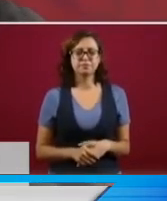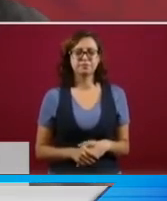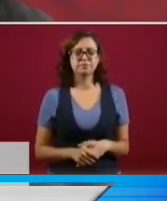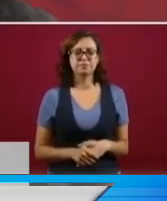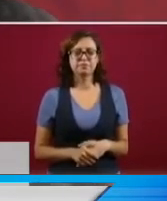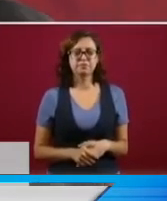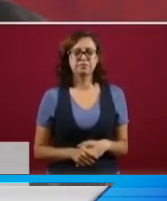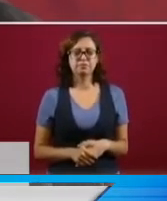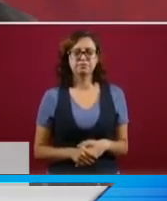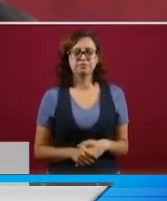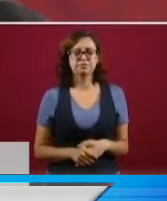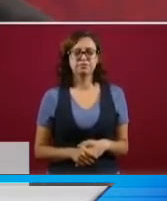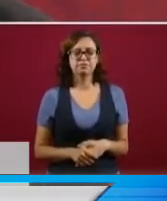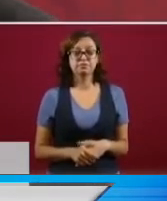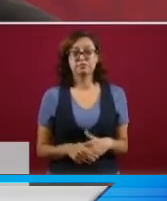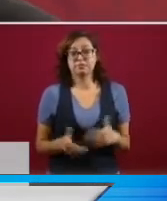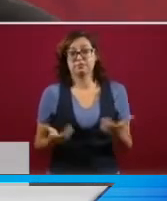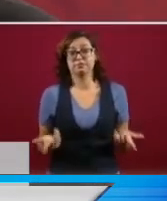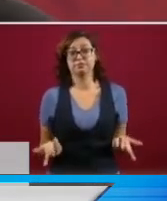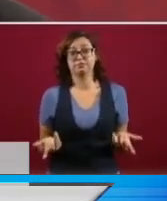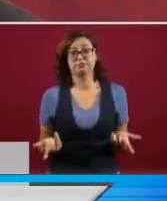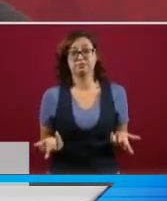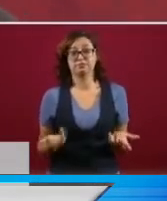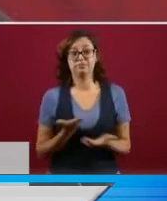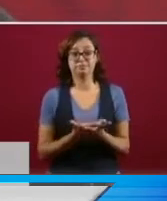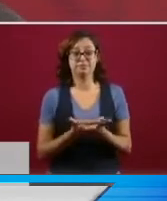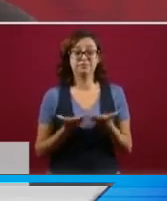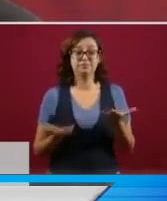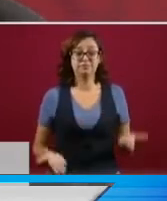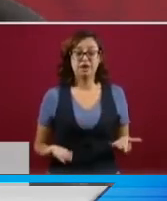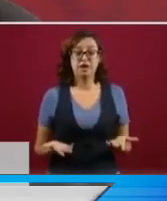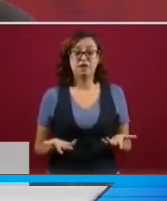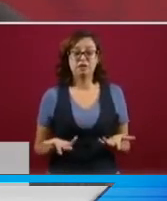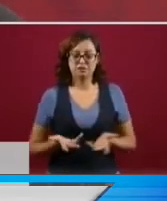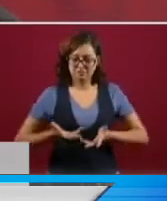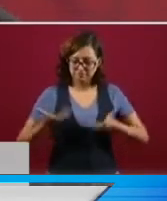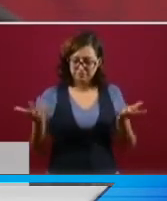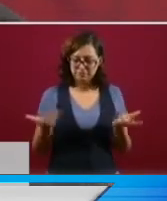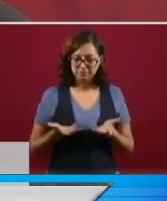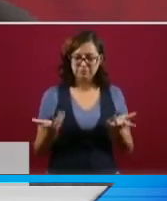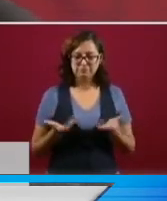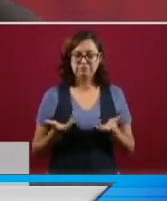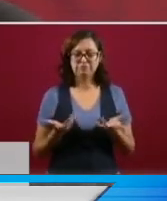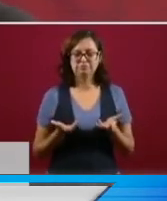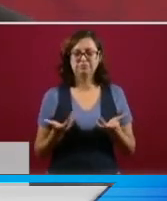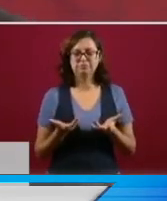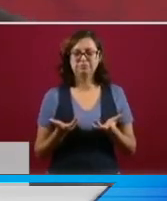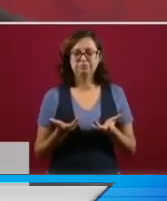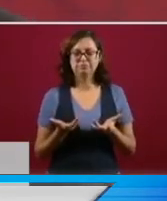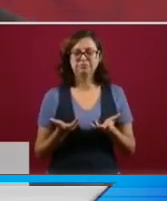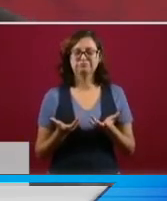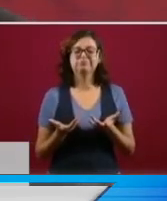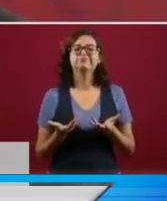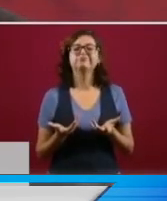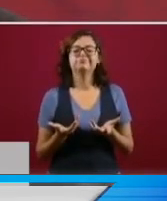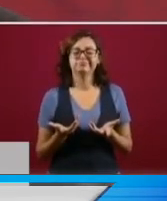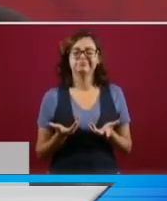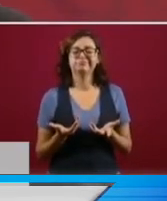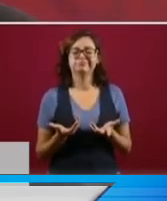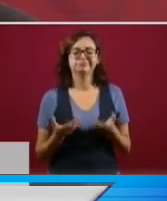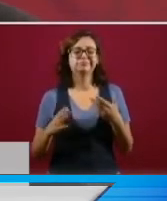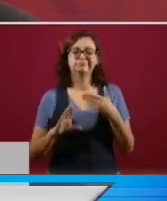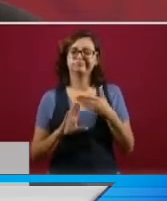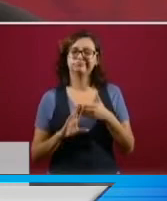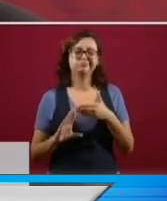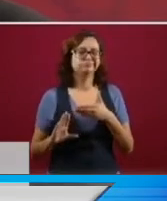las leyes para evitar el pago de impuestos, también se confabularon entre medios de comunicación y los grupos de intereses creados que representó